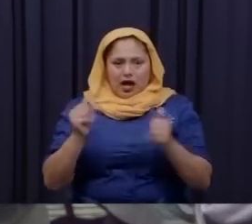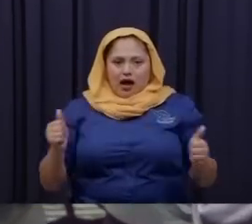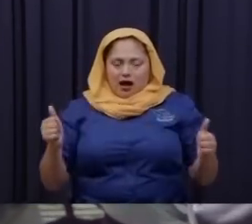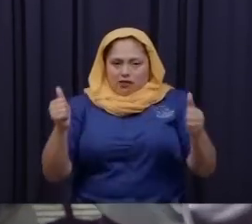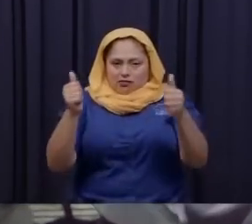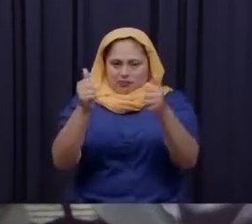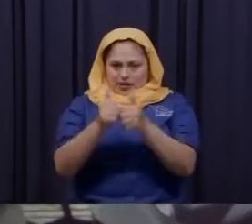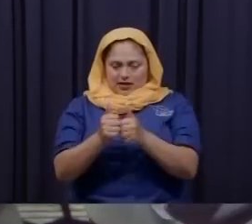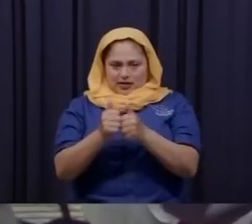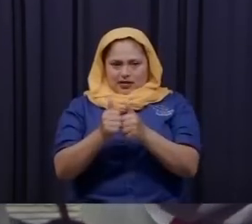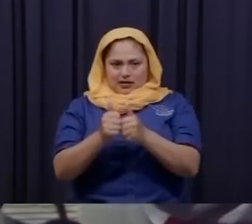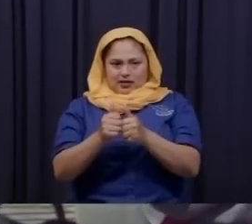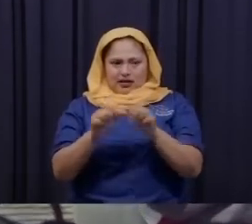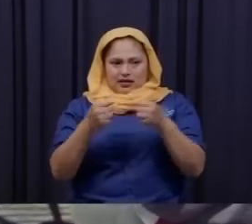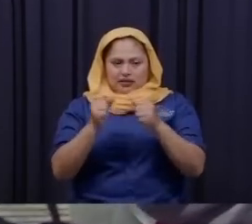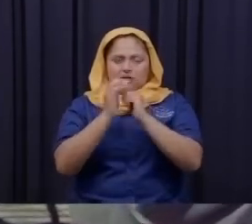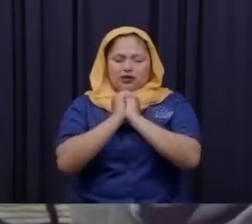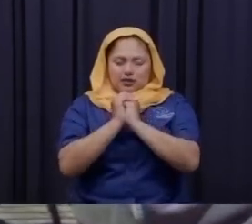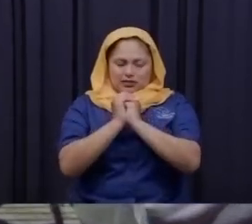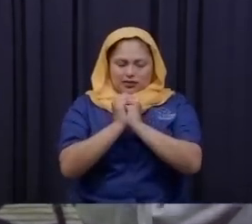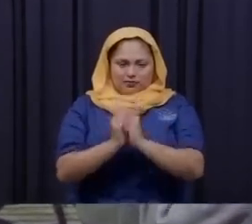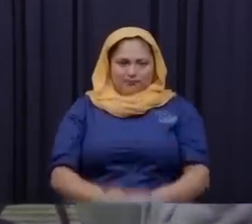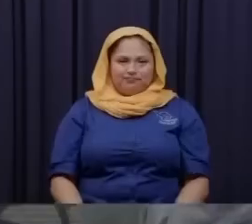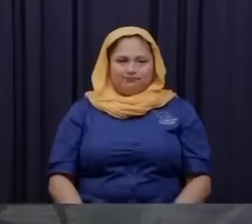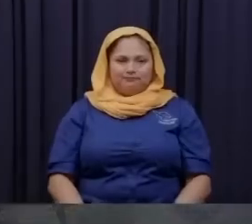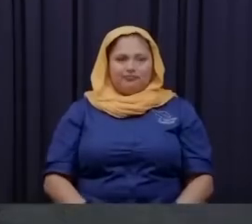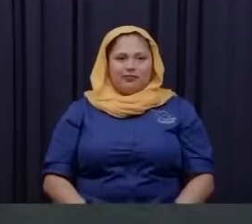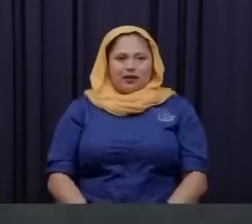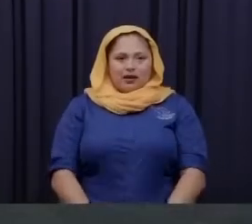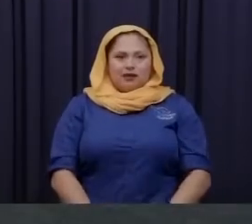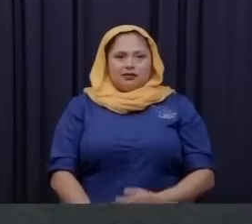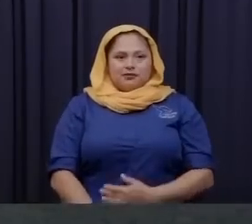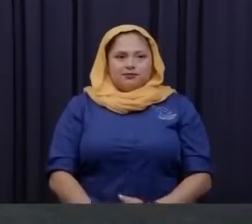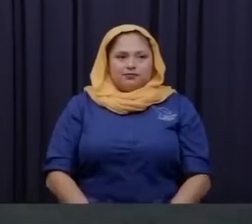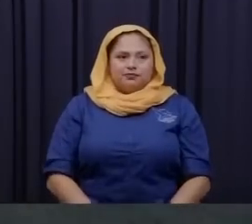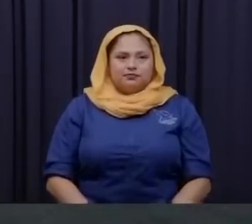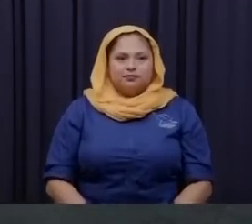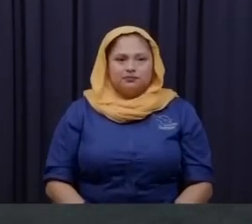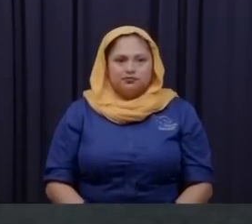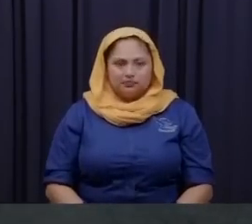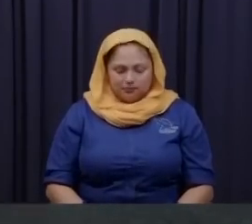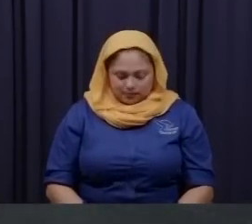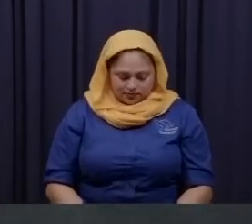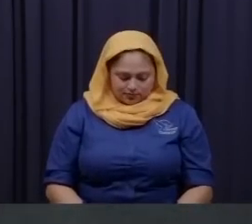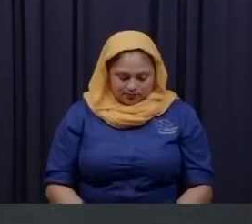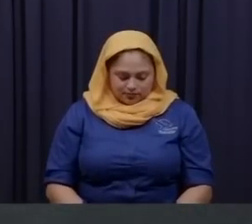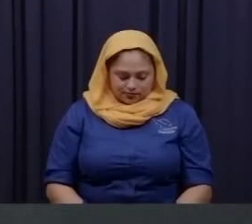lado. Mis hermanos de este lado, por favor, que no se queden aquí sin atenderles.